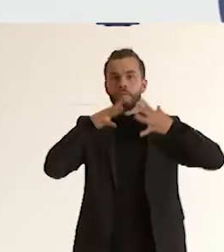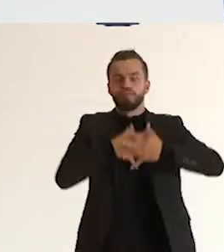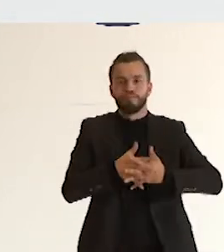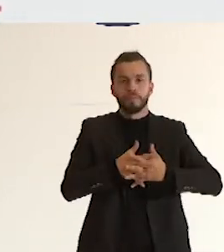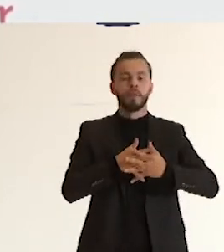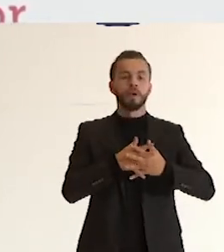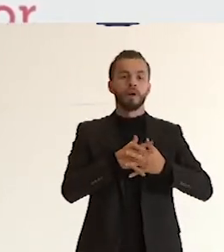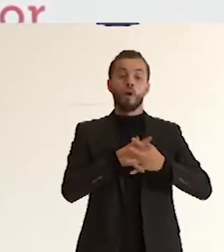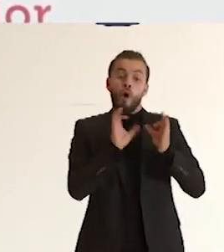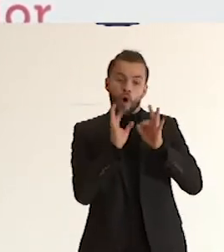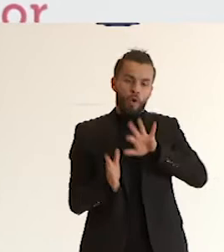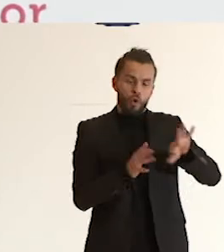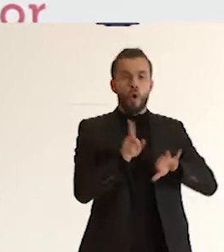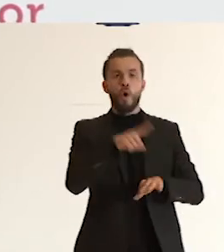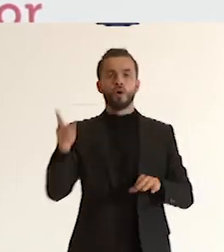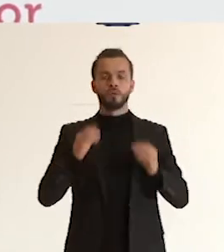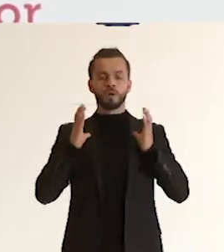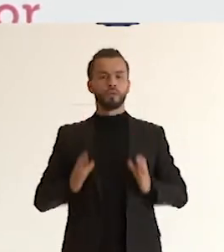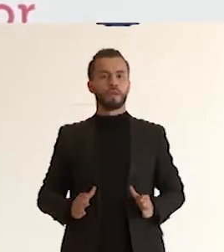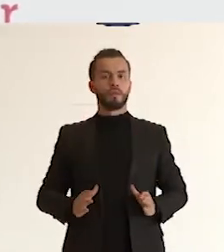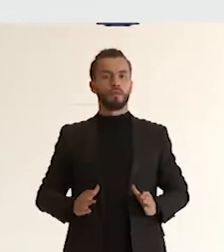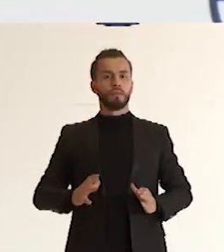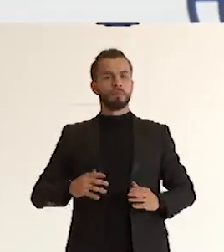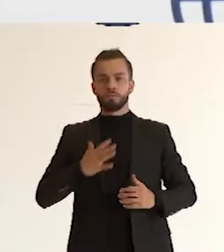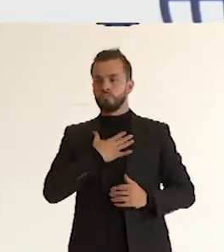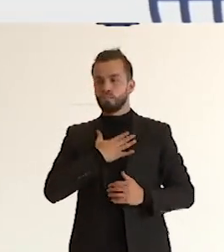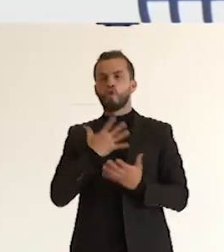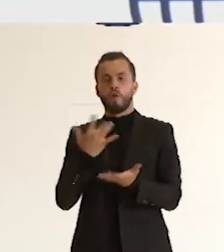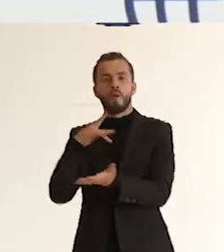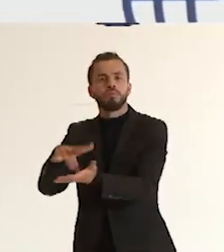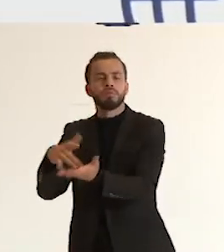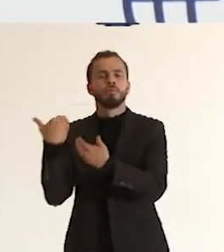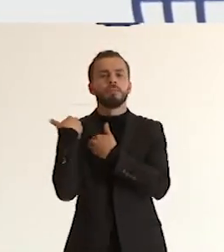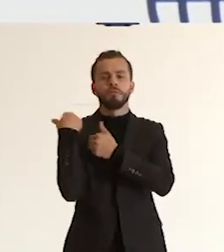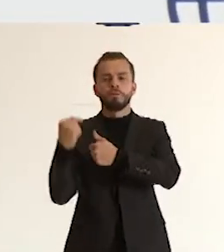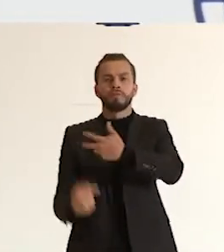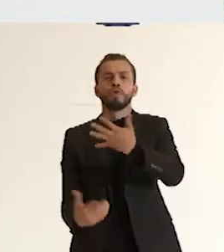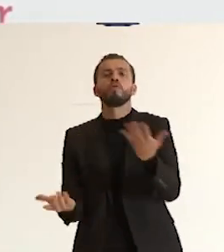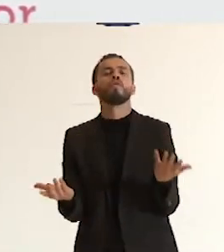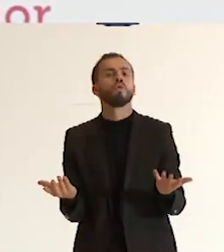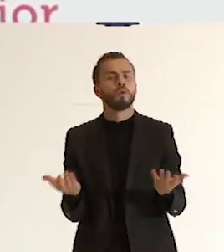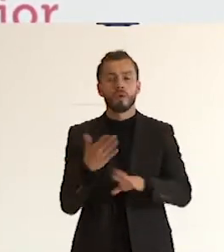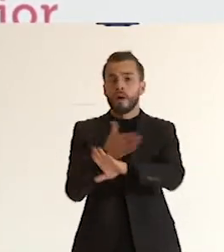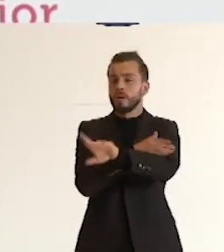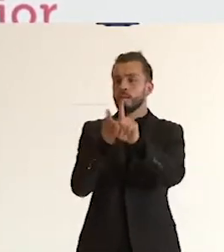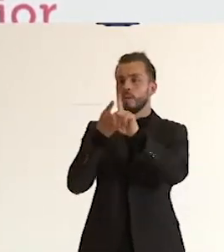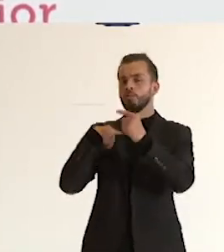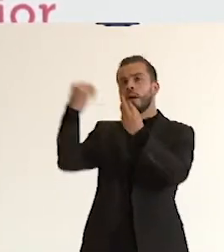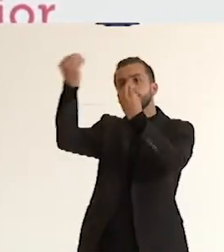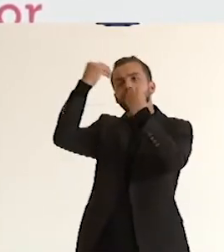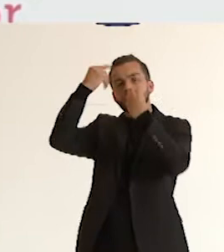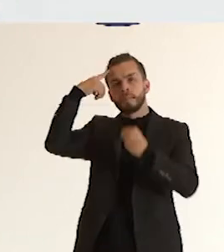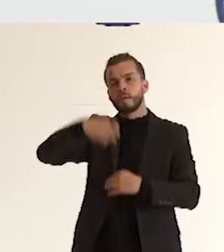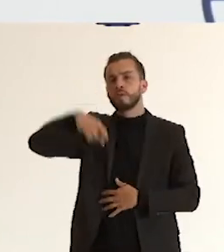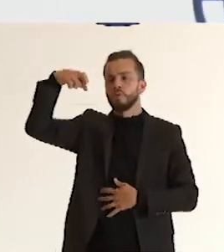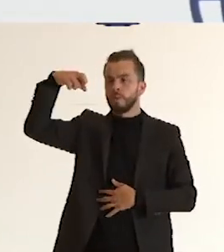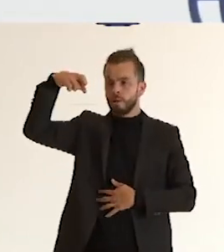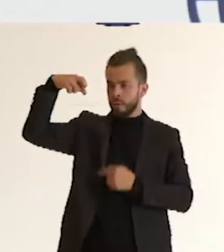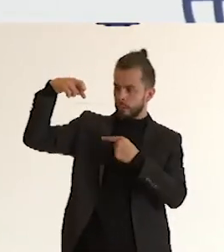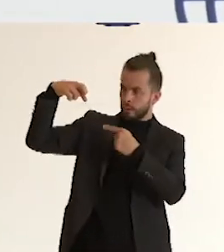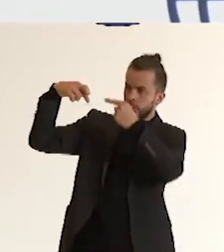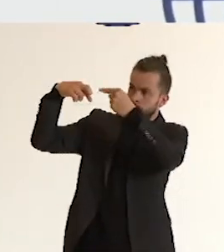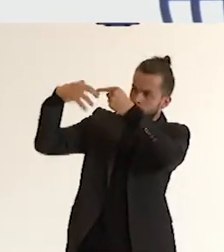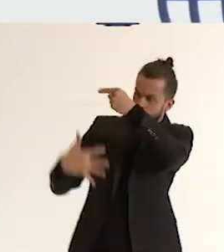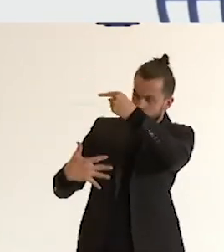ciudadano cuáles son mis responsabilidades ciudadanas e incluso si me estoy formando profesionalmente cuáles son mis responsabilidades como profesional